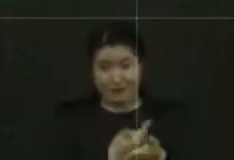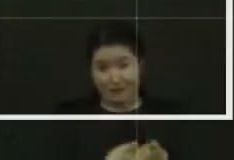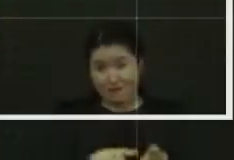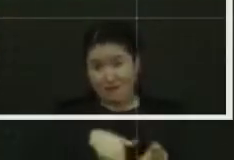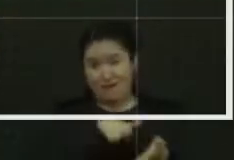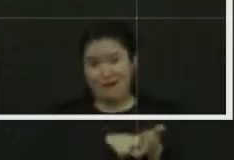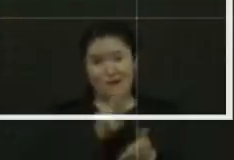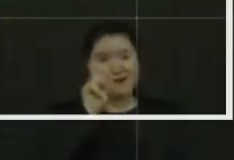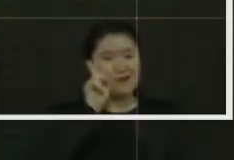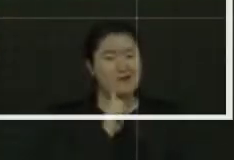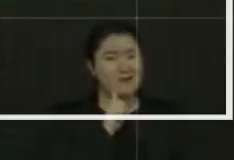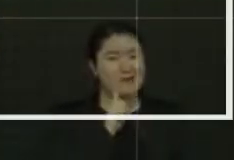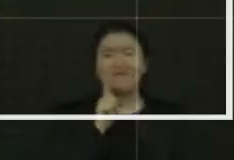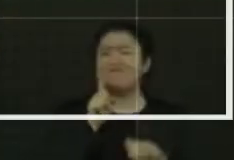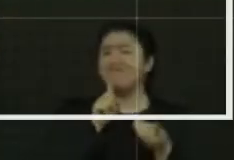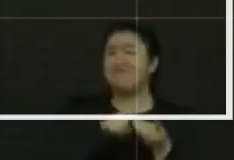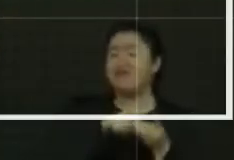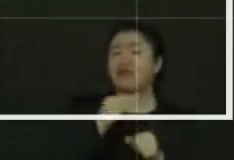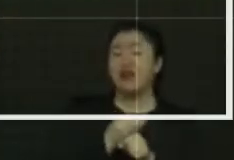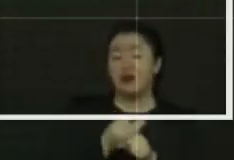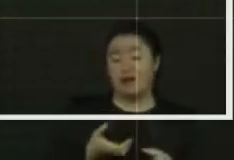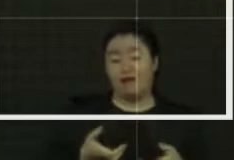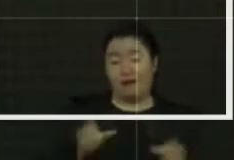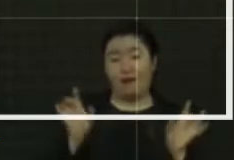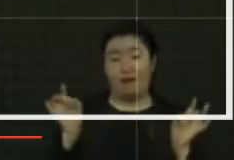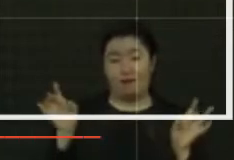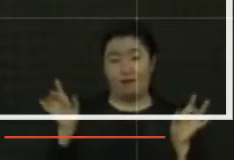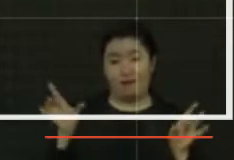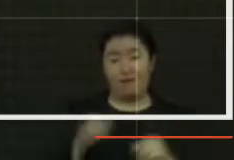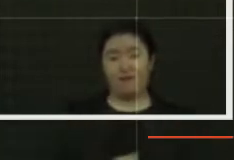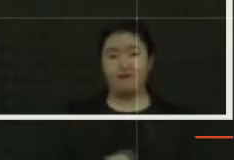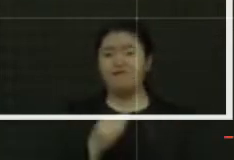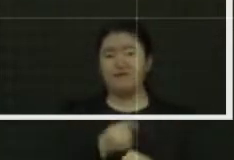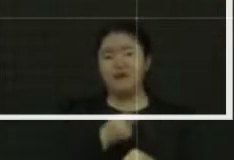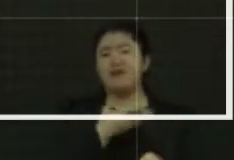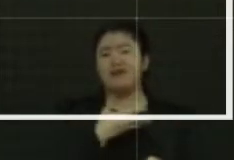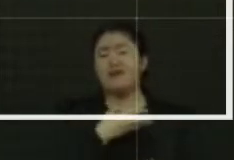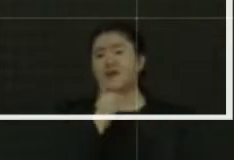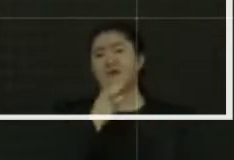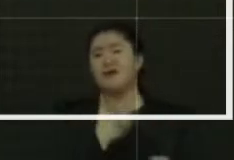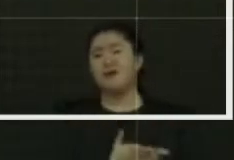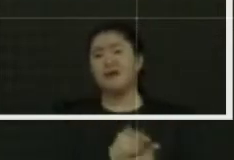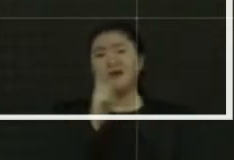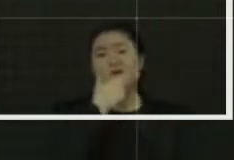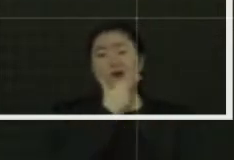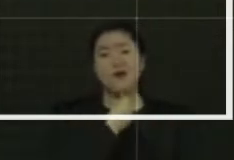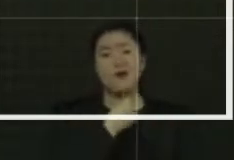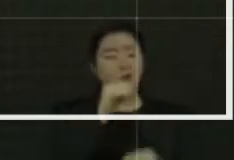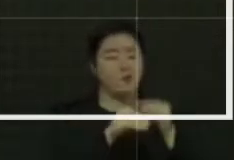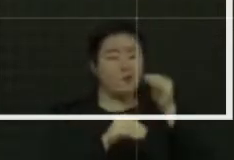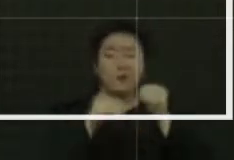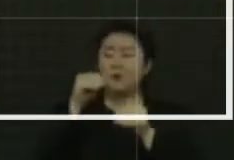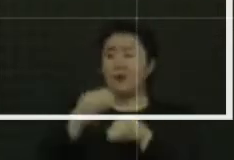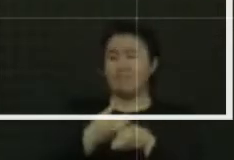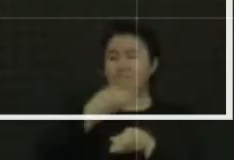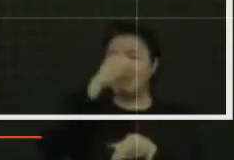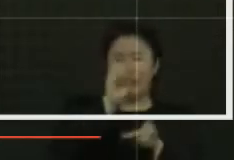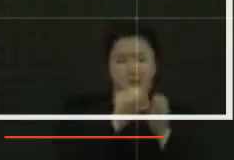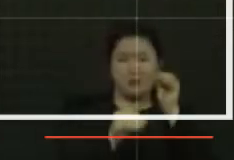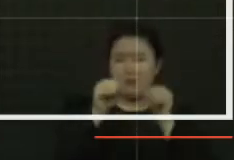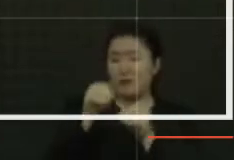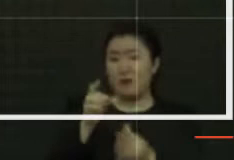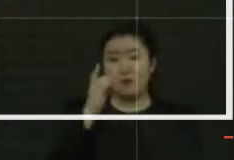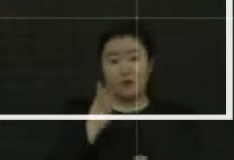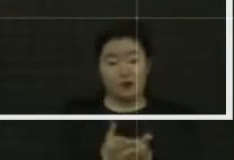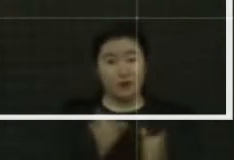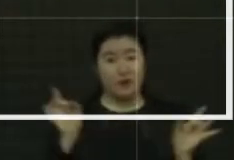Paseo de la Reforma. El Paseo de la Reforma tiene solamente estatuas de hombres diversos, no tiene una sola mujer fuera del Ángel de